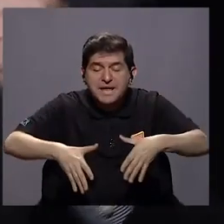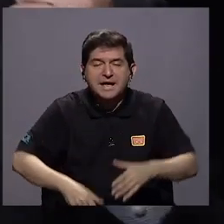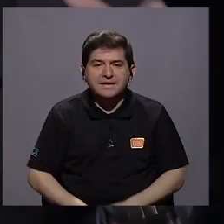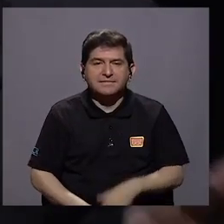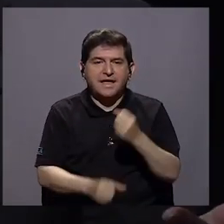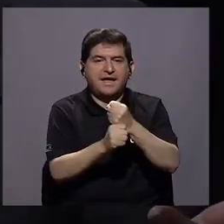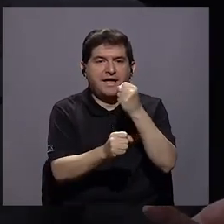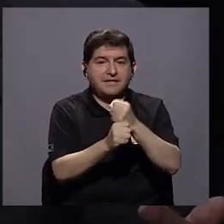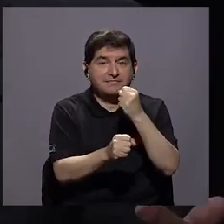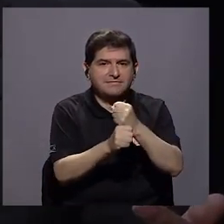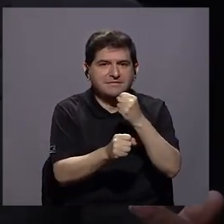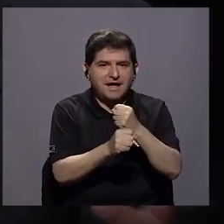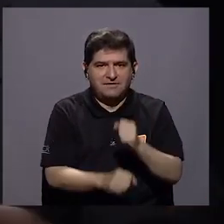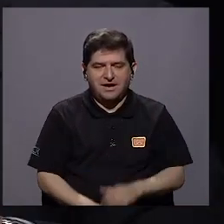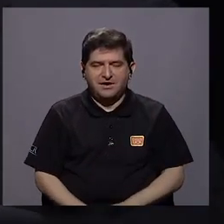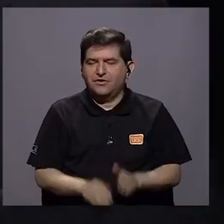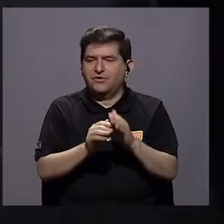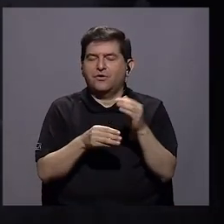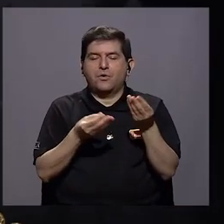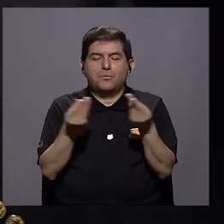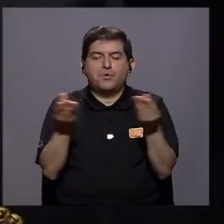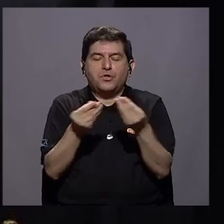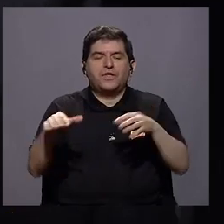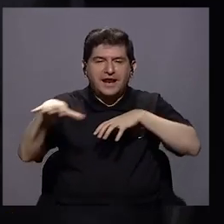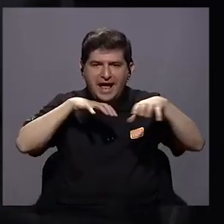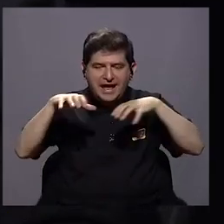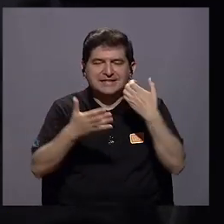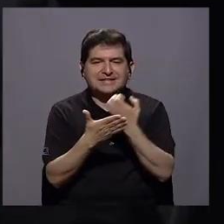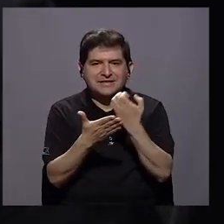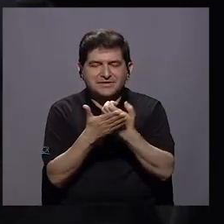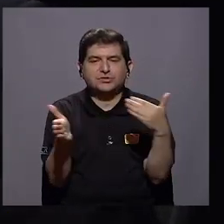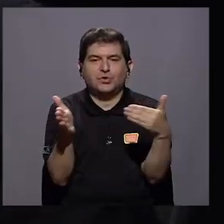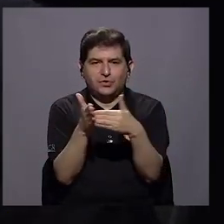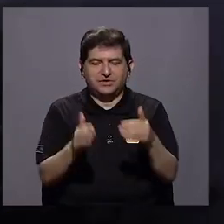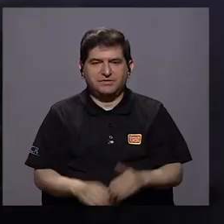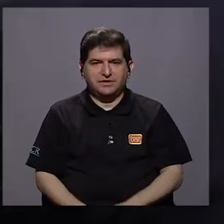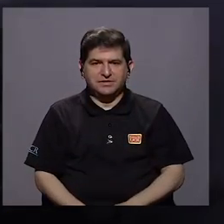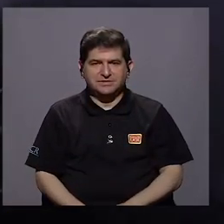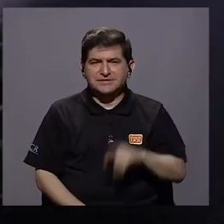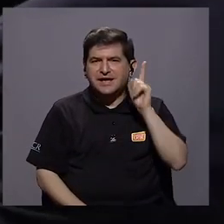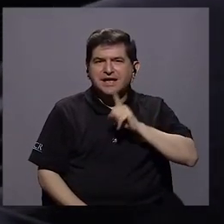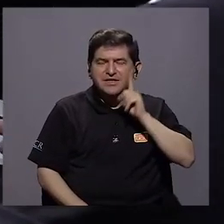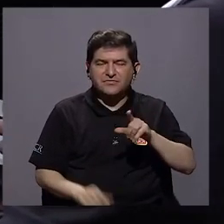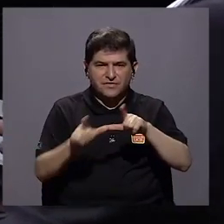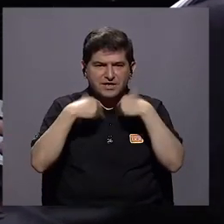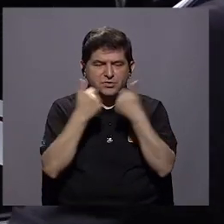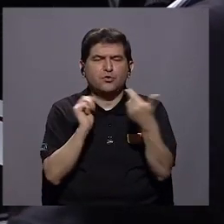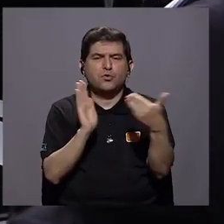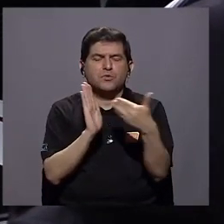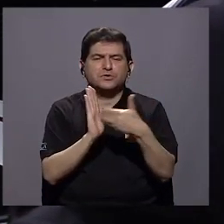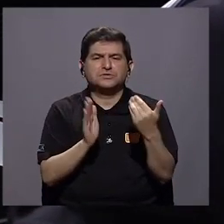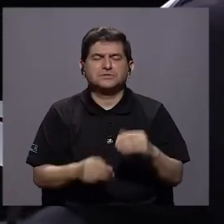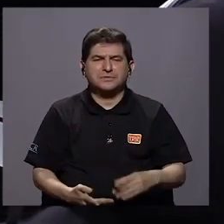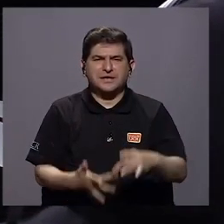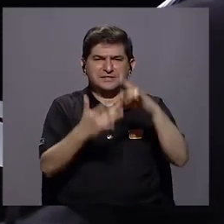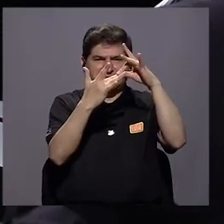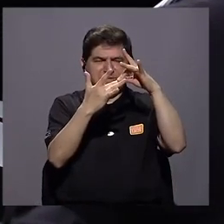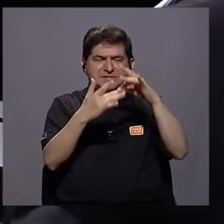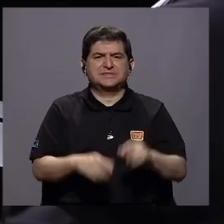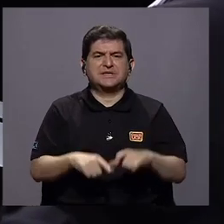en fuentes de trabajo, en generación de reactivación económica. Es totalmente falso que los sectores más golpeados serían